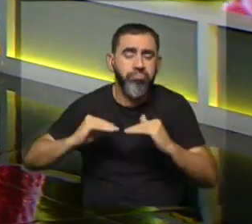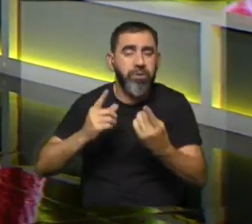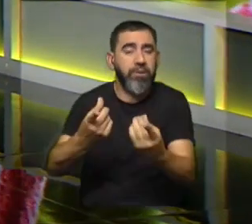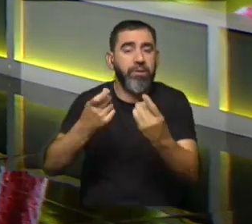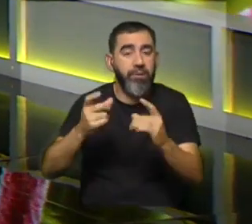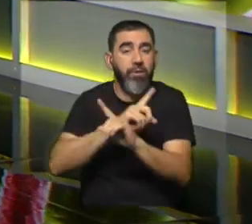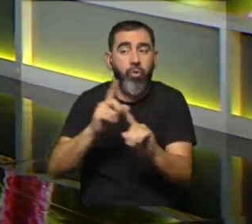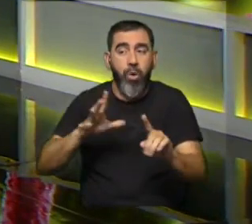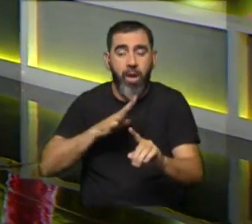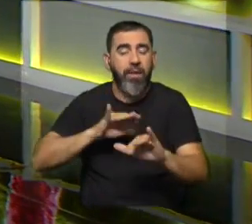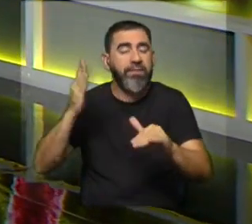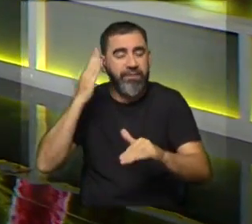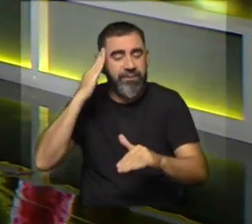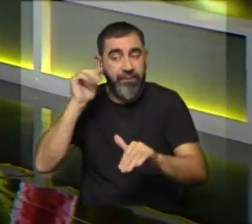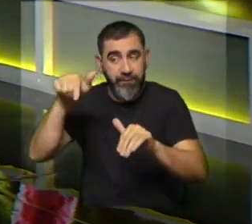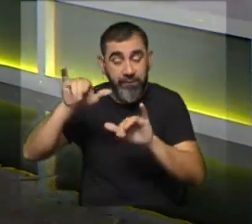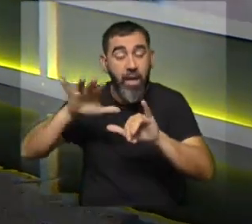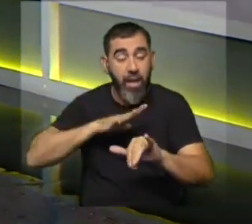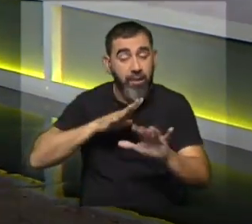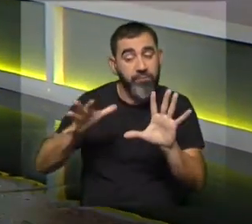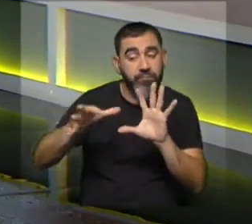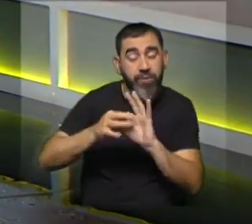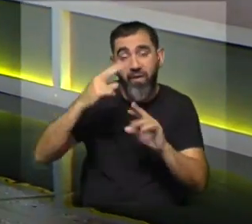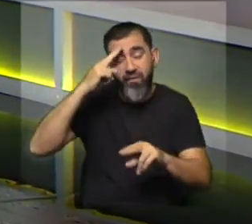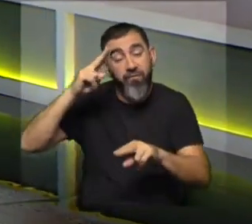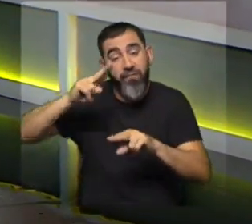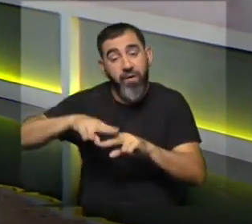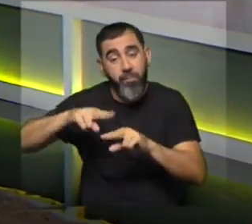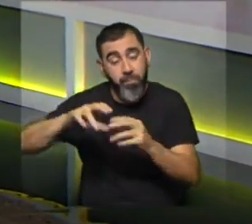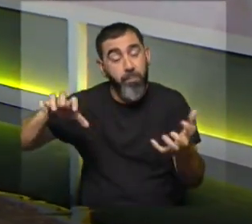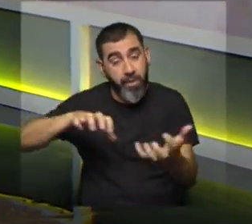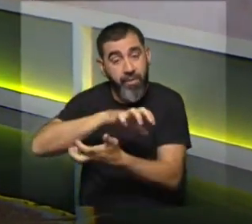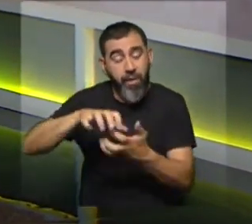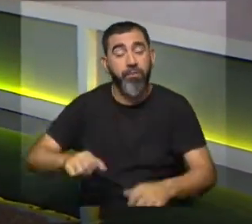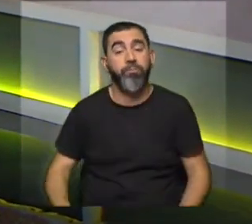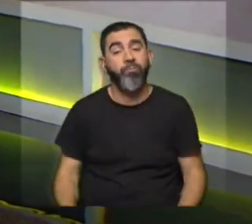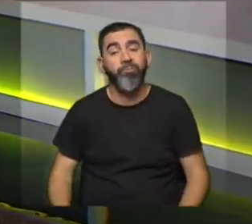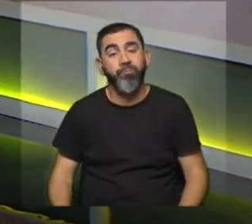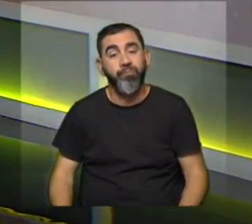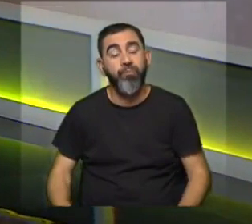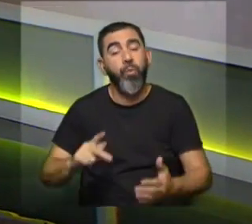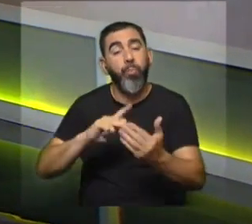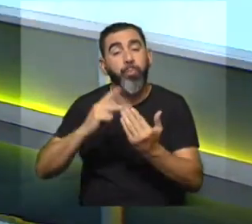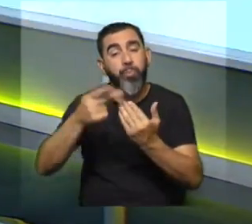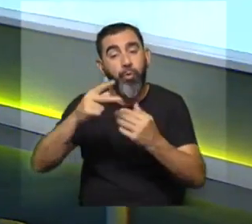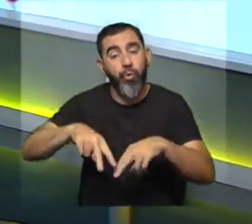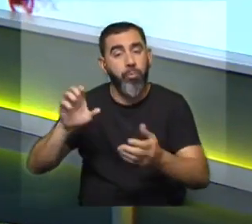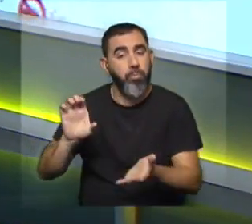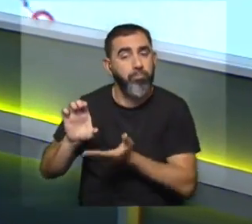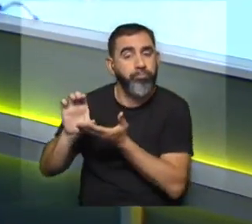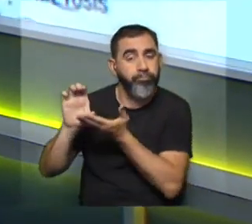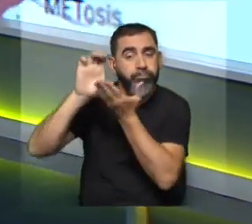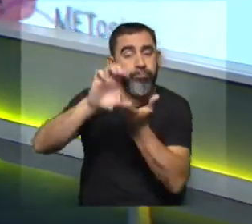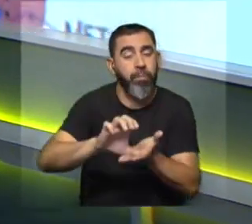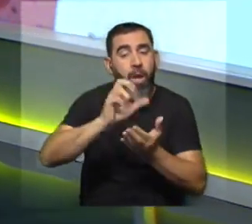no sea un agente? Ya sabemos, la salmonela también está asociada a enfermedades complejas. Se trata de proyectos de investigación financiados por fondos